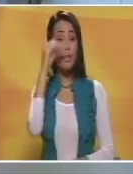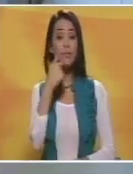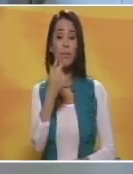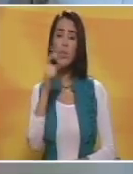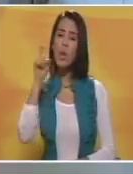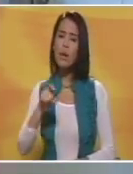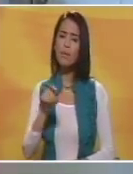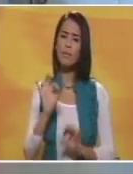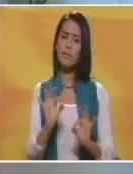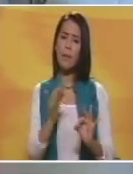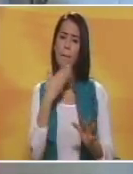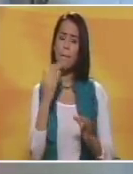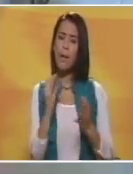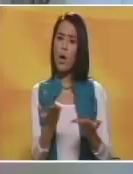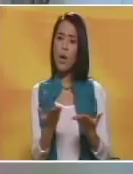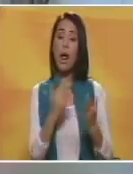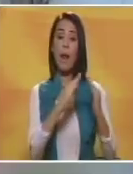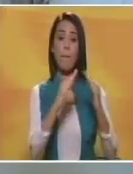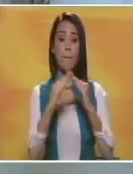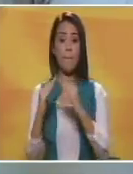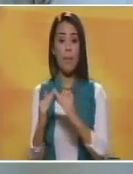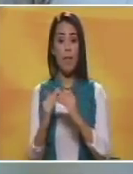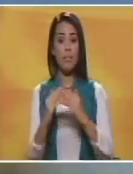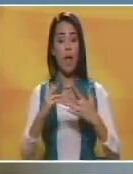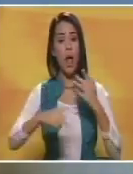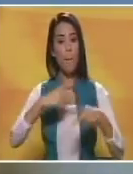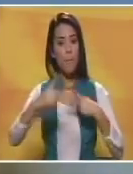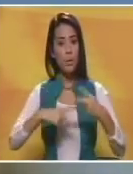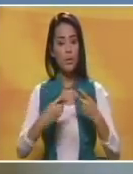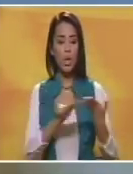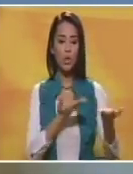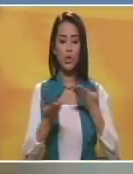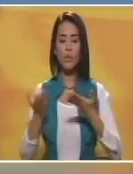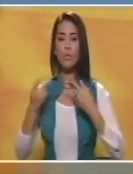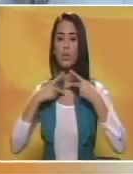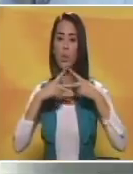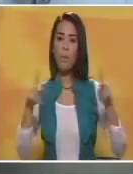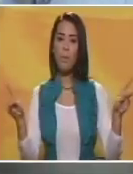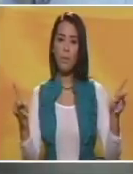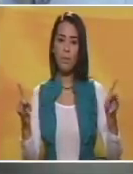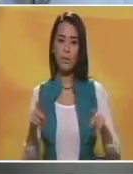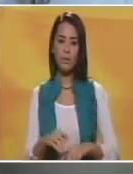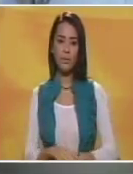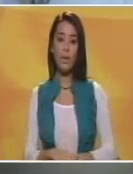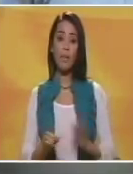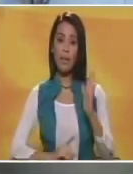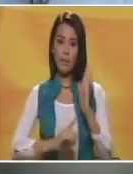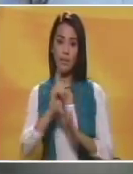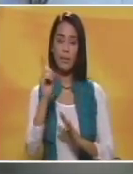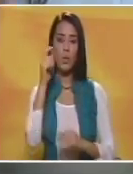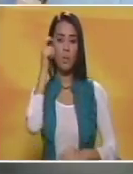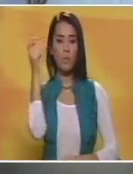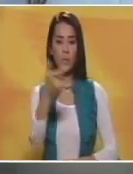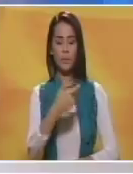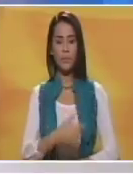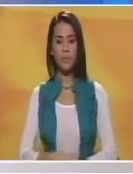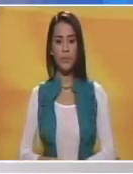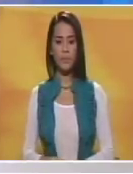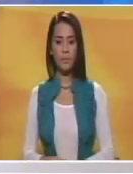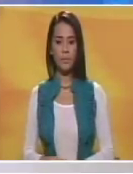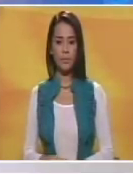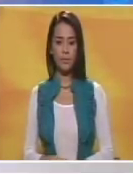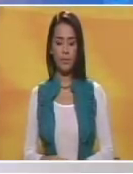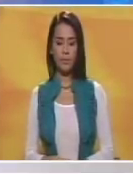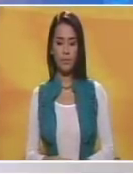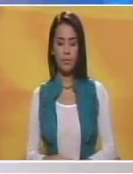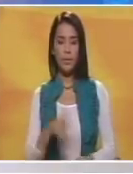necesidad de articular el tema de la vivienda, la productividad y los servicios públicos en función del desarrollo del pueblo.